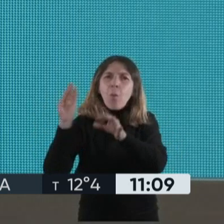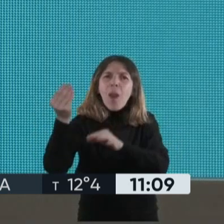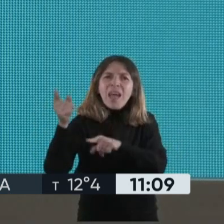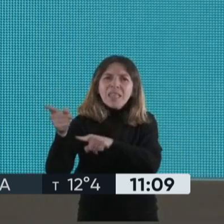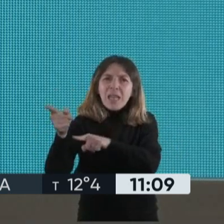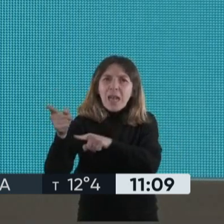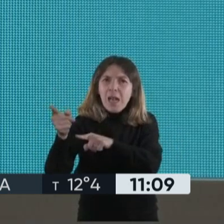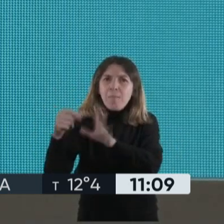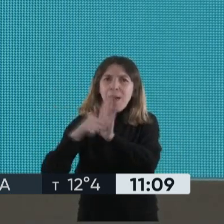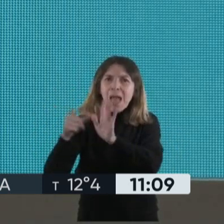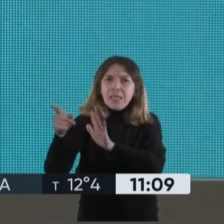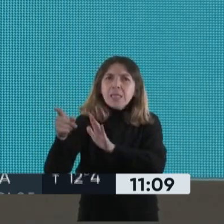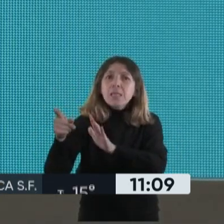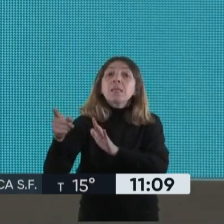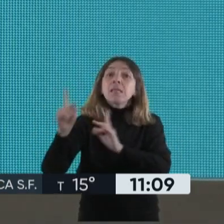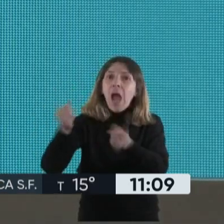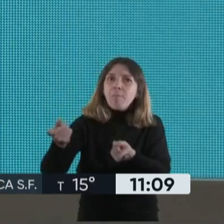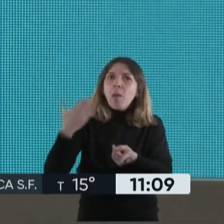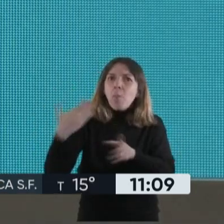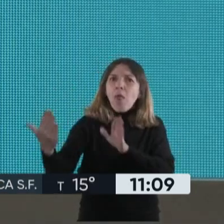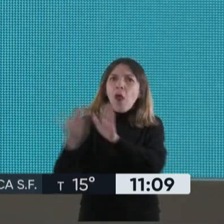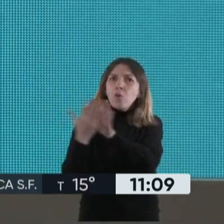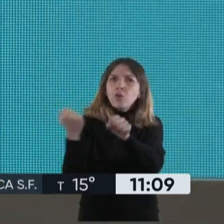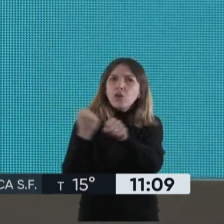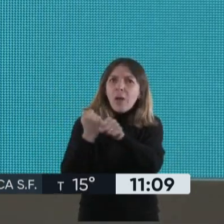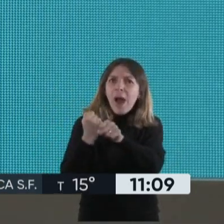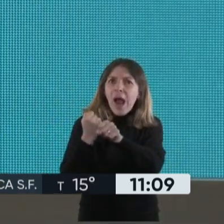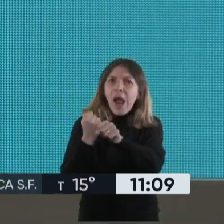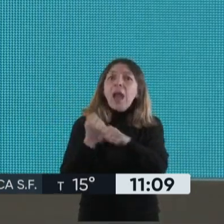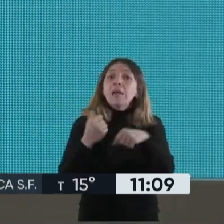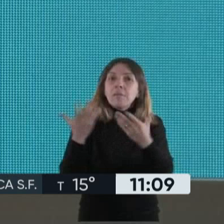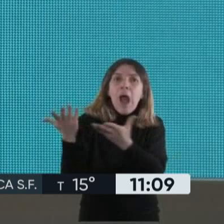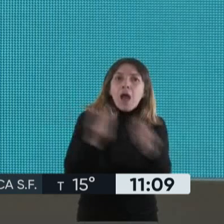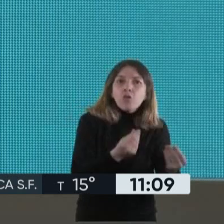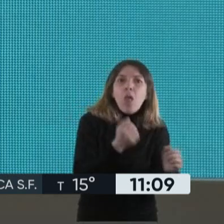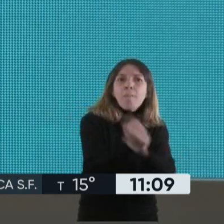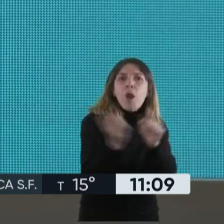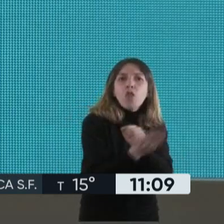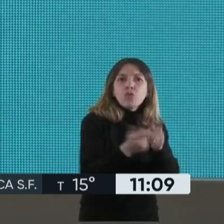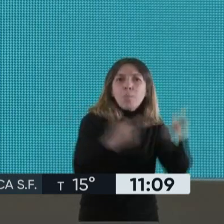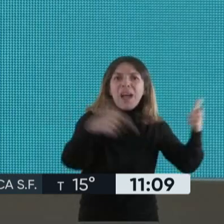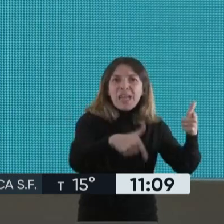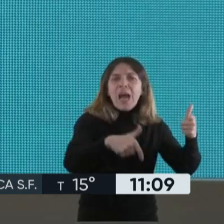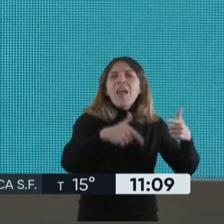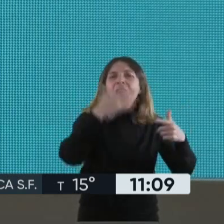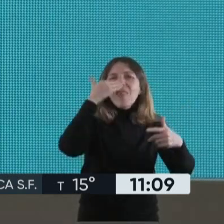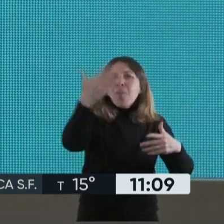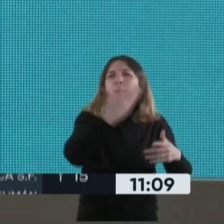adelante acciones que también permitan aumentar la escala de producción. Y el presidente se va a referir al respecto,